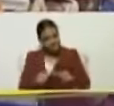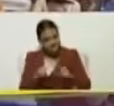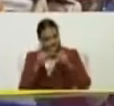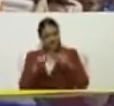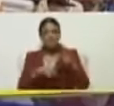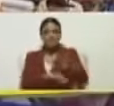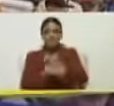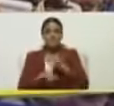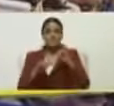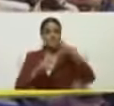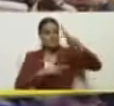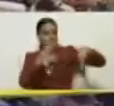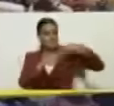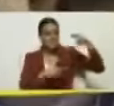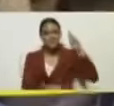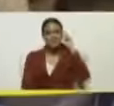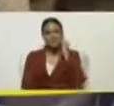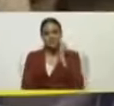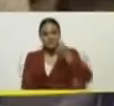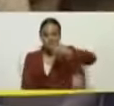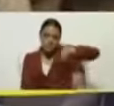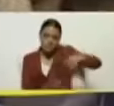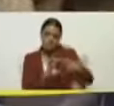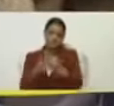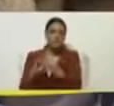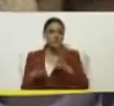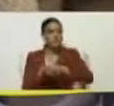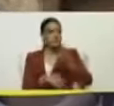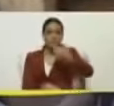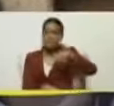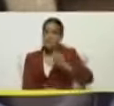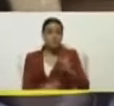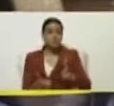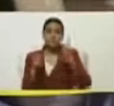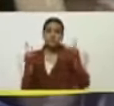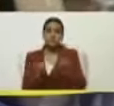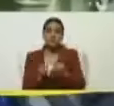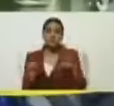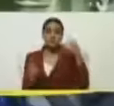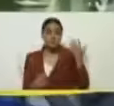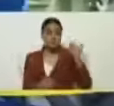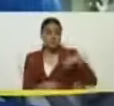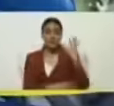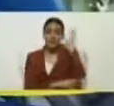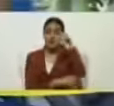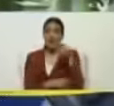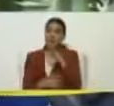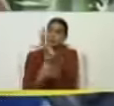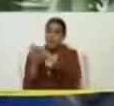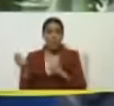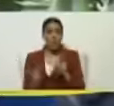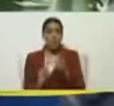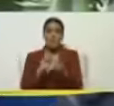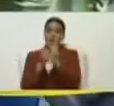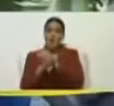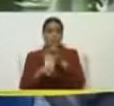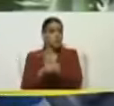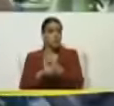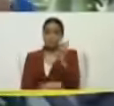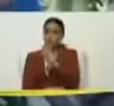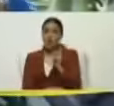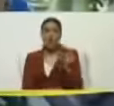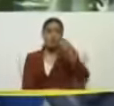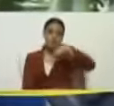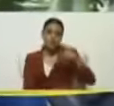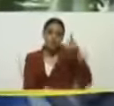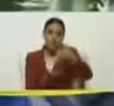la revolución bolivariana, porque nosotros no vamos a hacer como en Argentina, que fuera un cambio de gobierno. Nosotros llegamos al año 2024